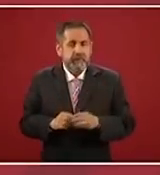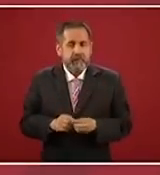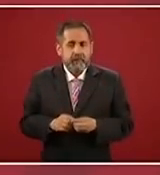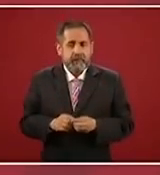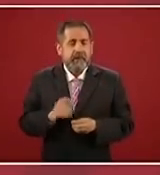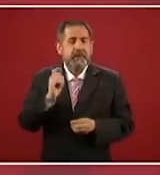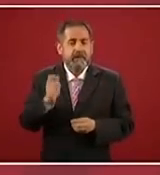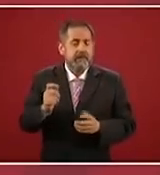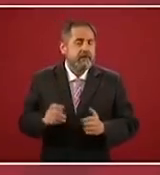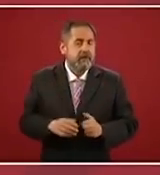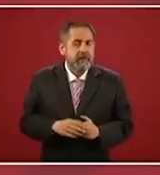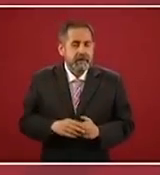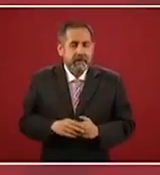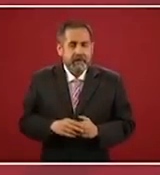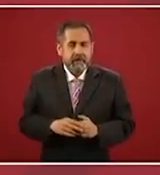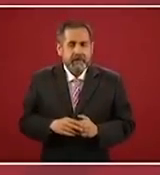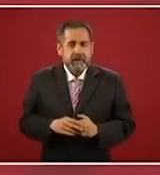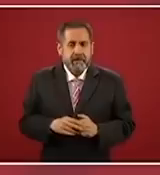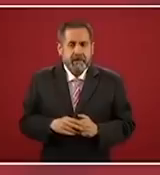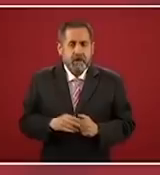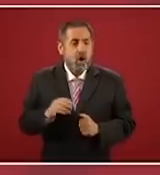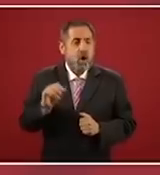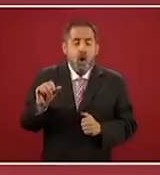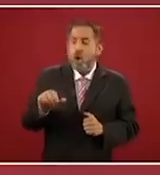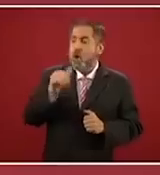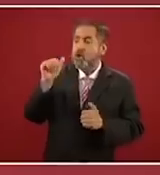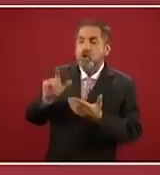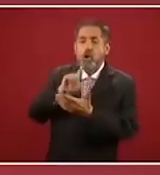afuera cualquier otro delito.